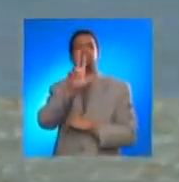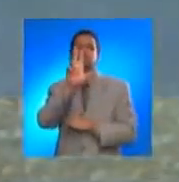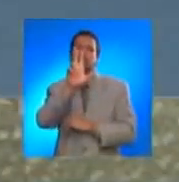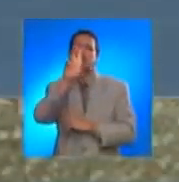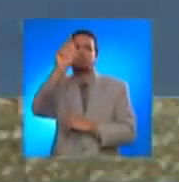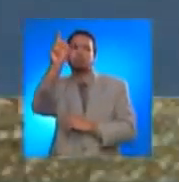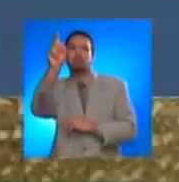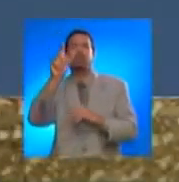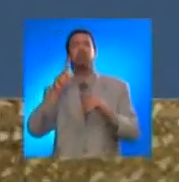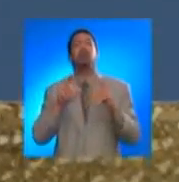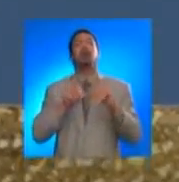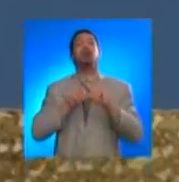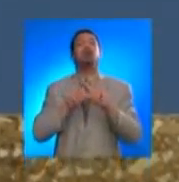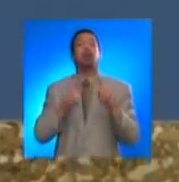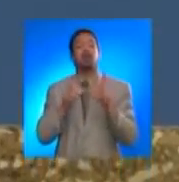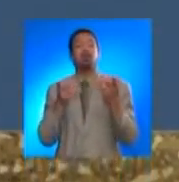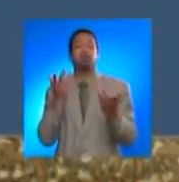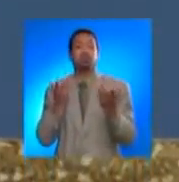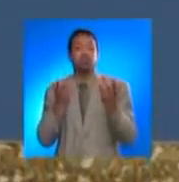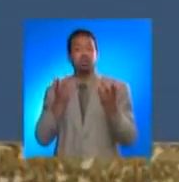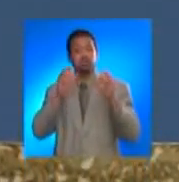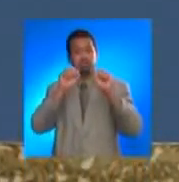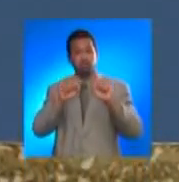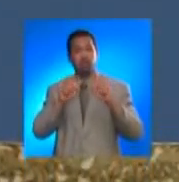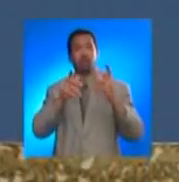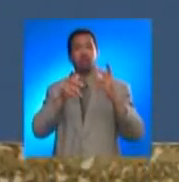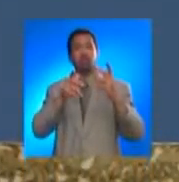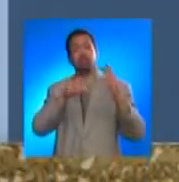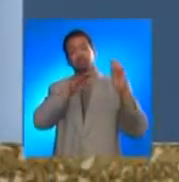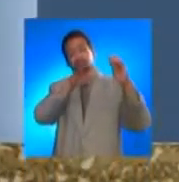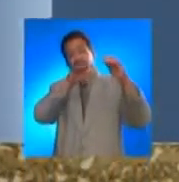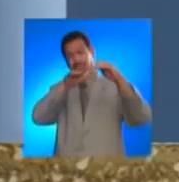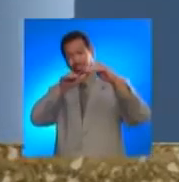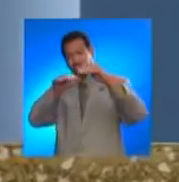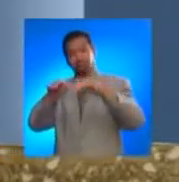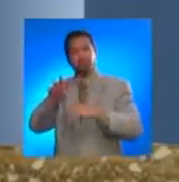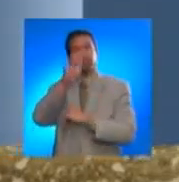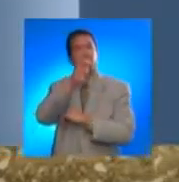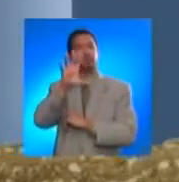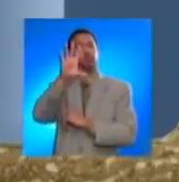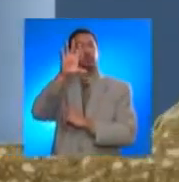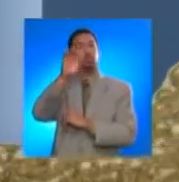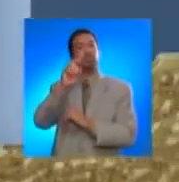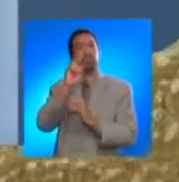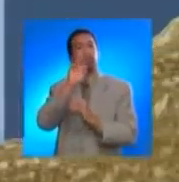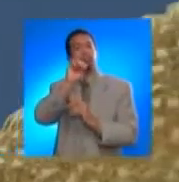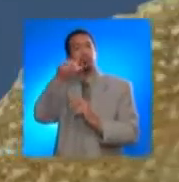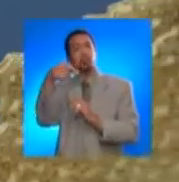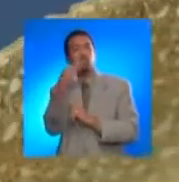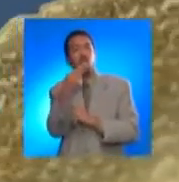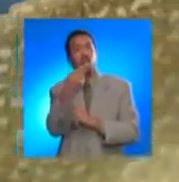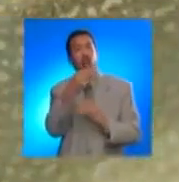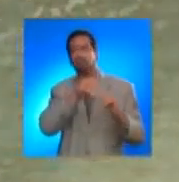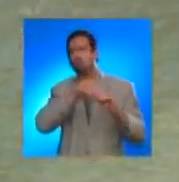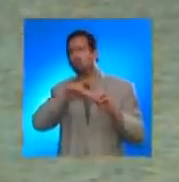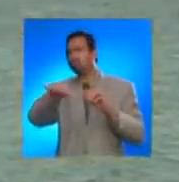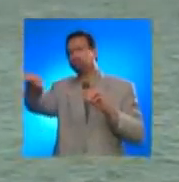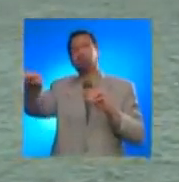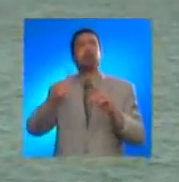Rico. Aunque la probabilidad es muy pequeña, un tsunami se podría generar como consecuencia del impacto de